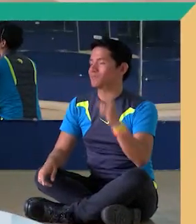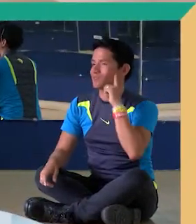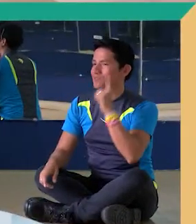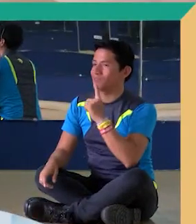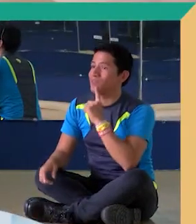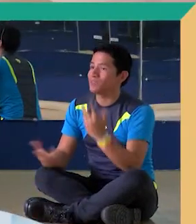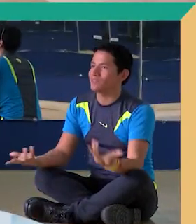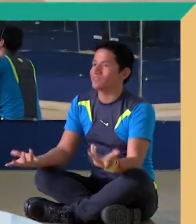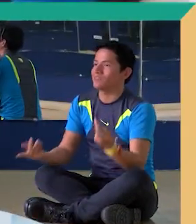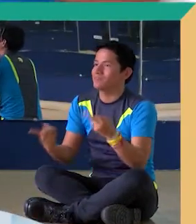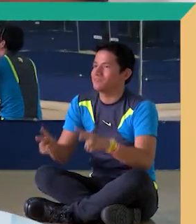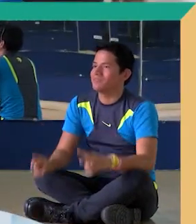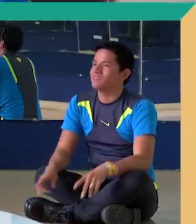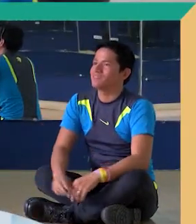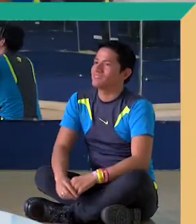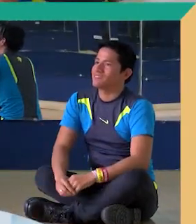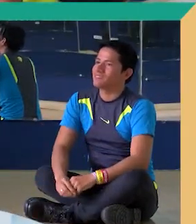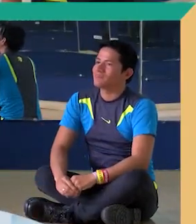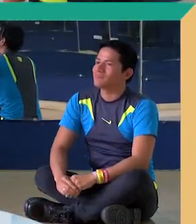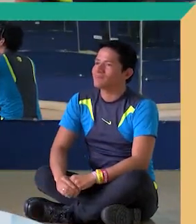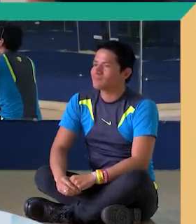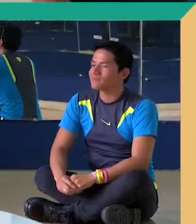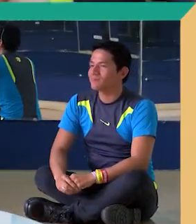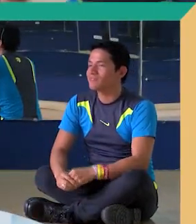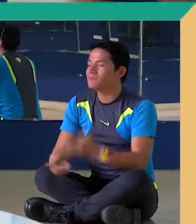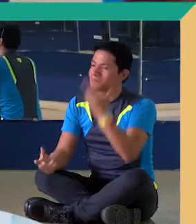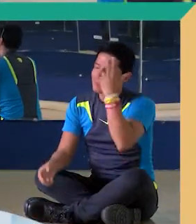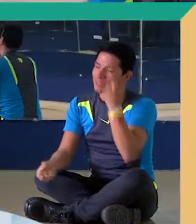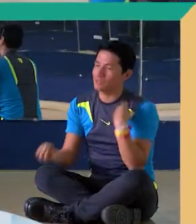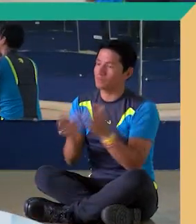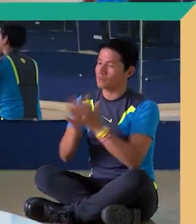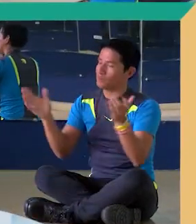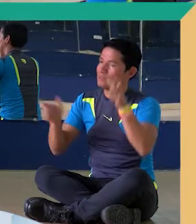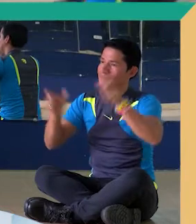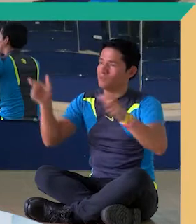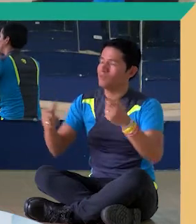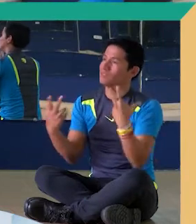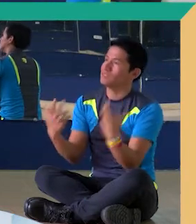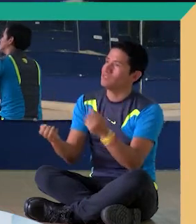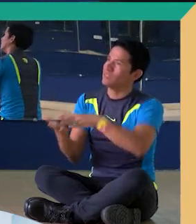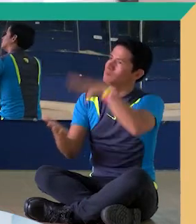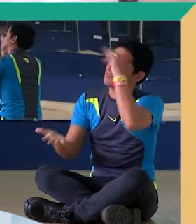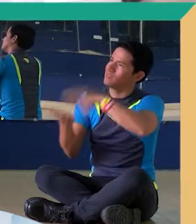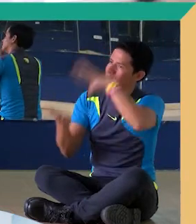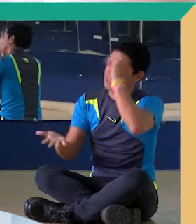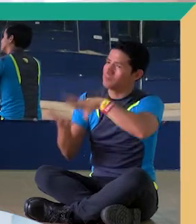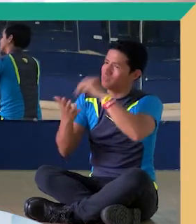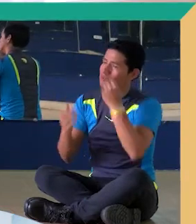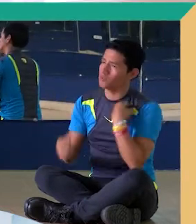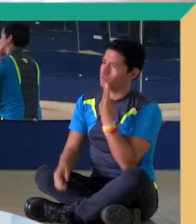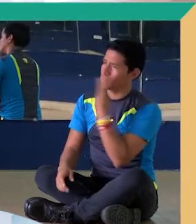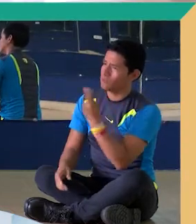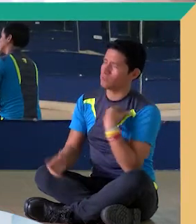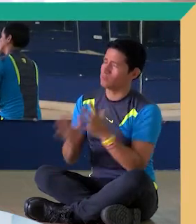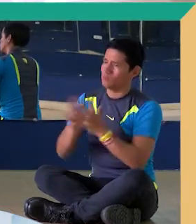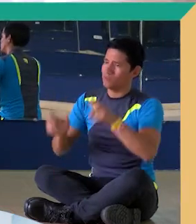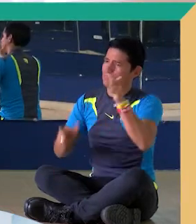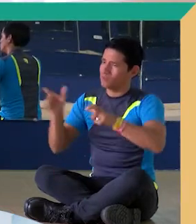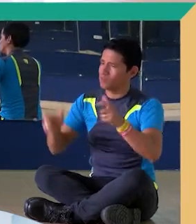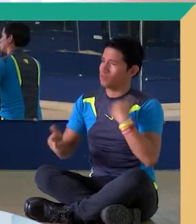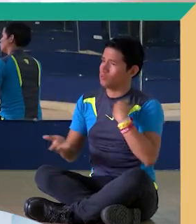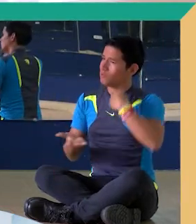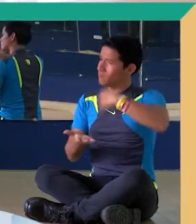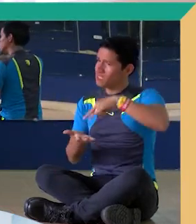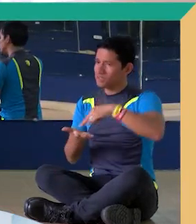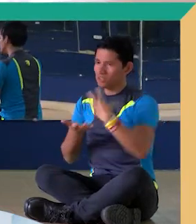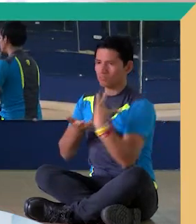Fue ahí donde demostré mis capacidades y, bueno, pues, era la primera persona sorda en la competencia. Me encontraba